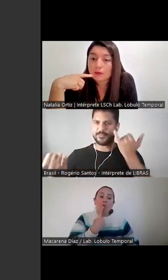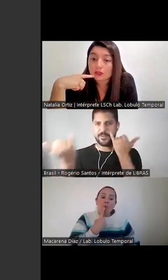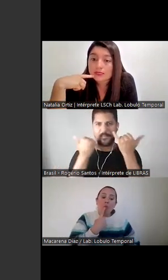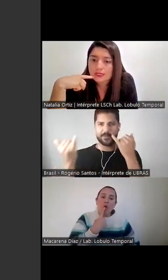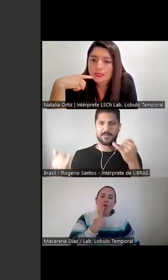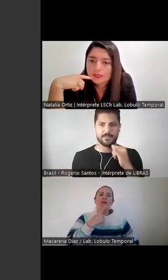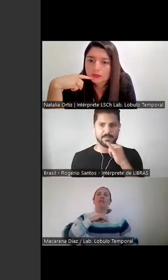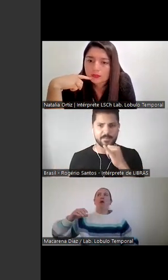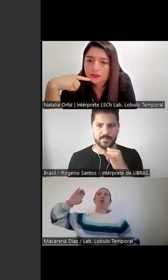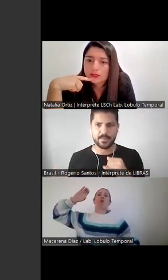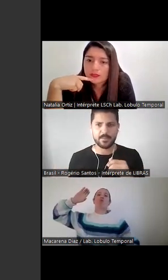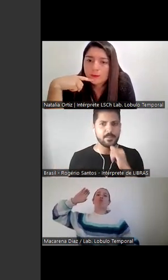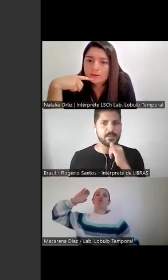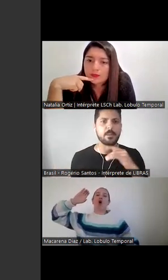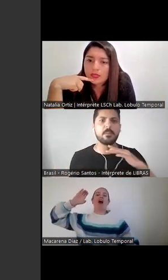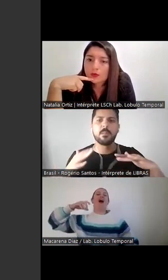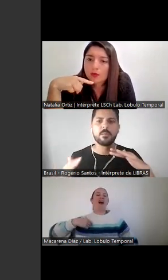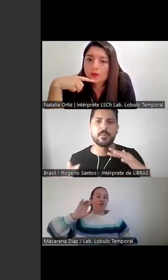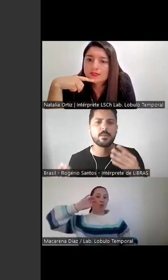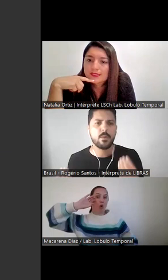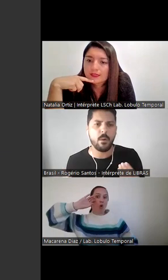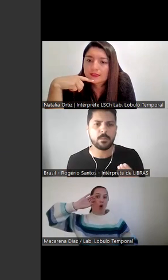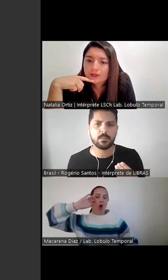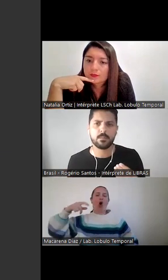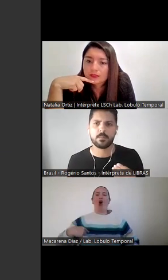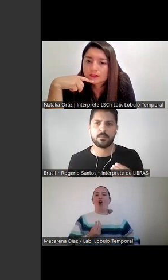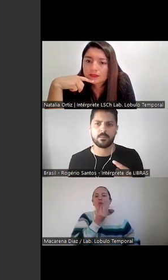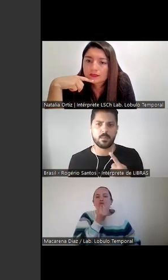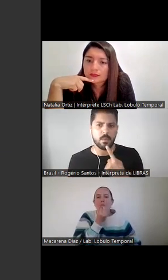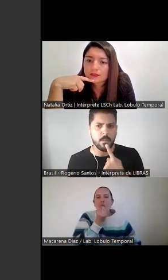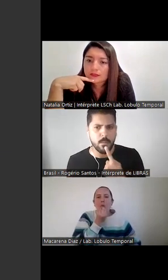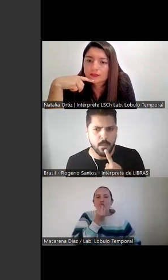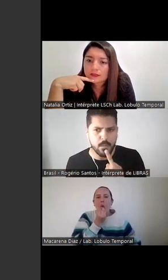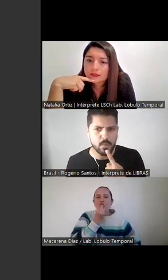hago este movimiento así, ¿cierto?, a lo mejor lo puedo hacer de esta forma,